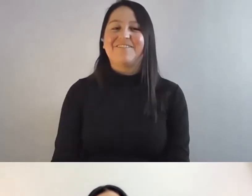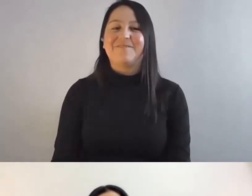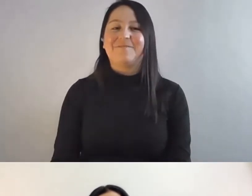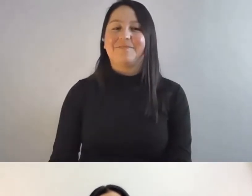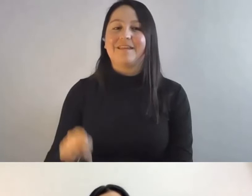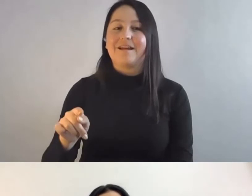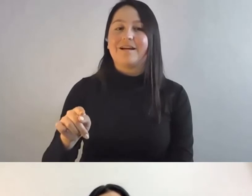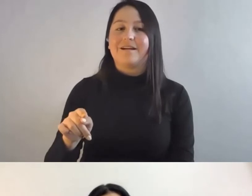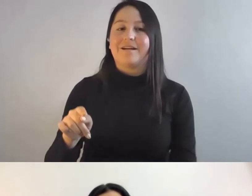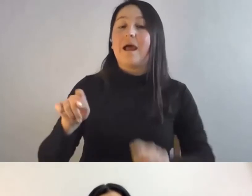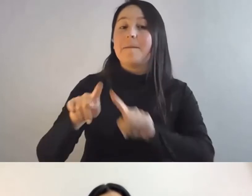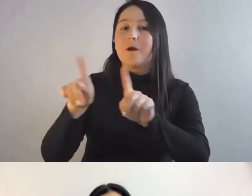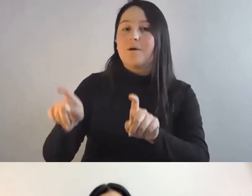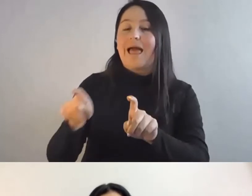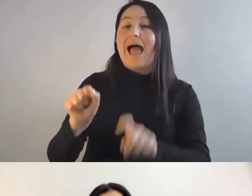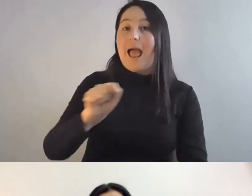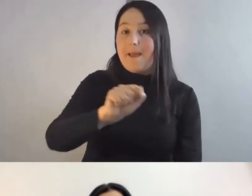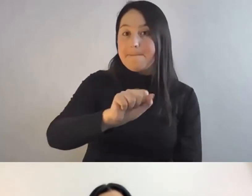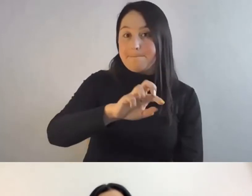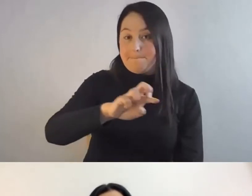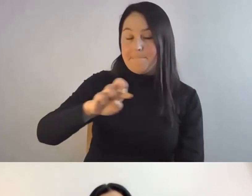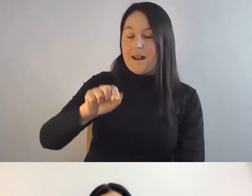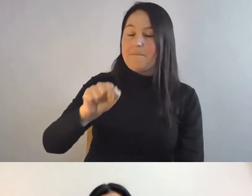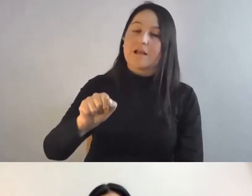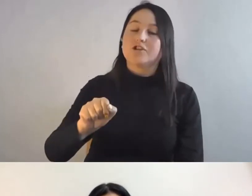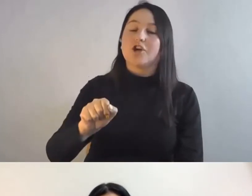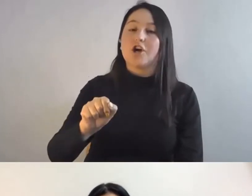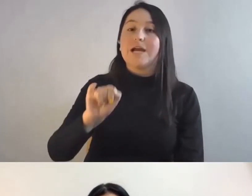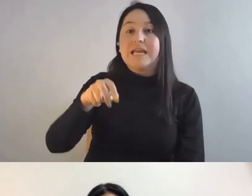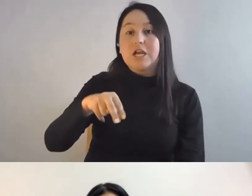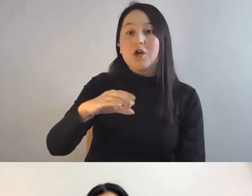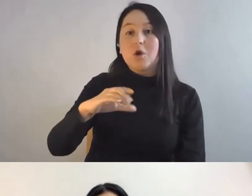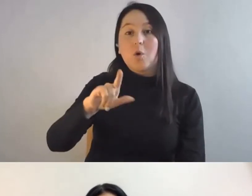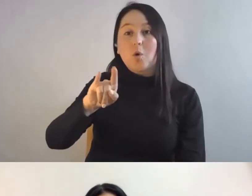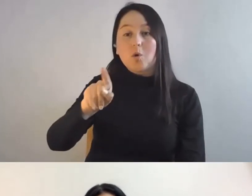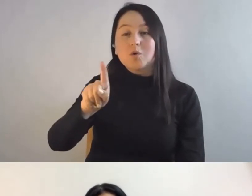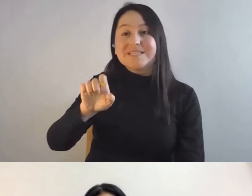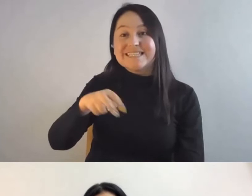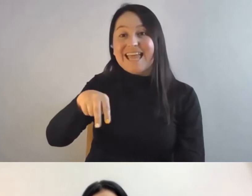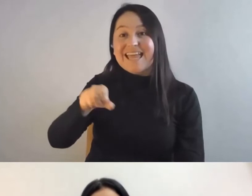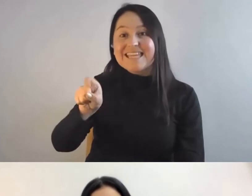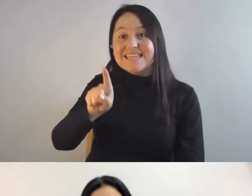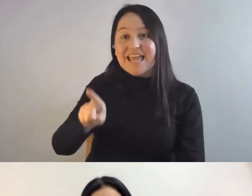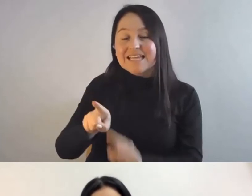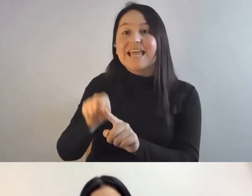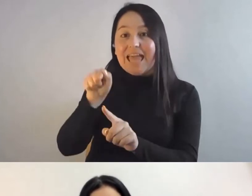Pregunta si dice si la aplicación Incluseñas está reconocida por la comunidad sorda. Pregunta.